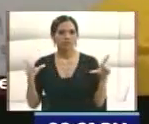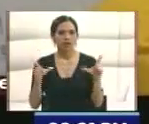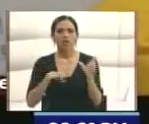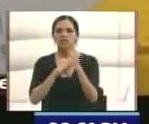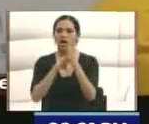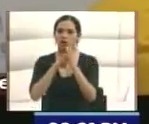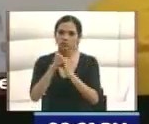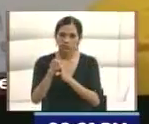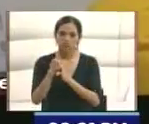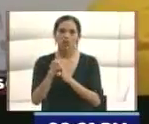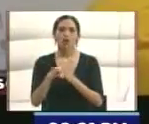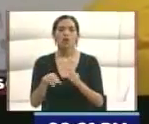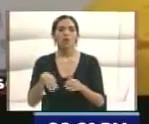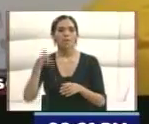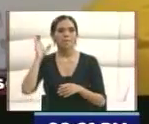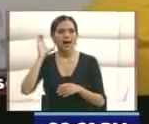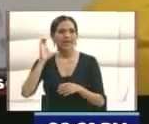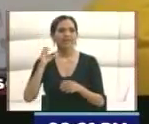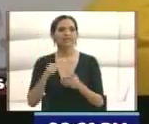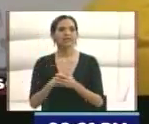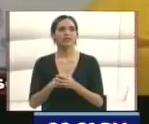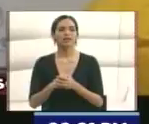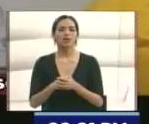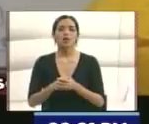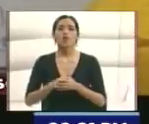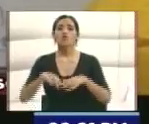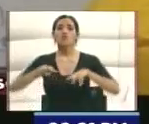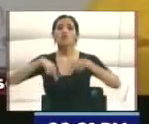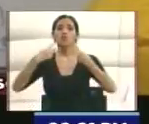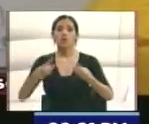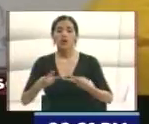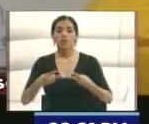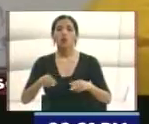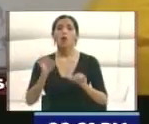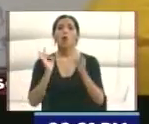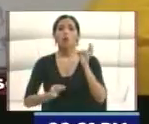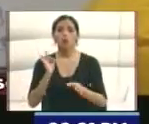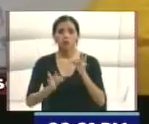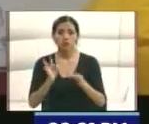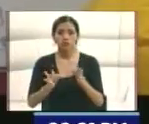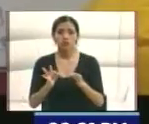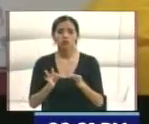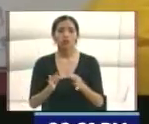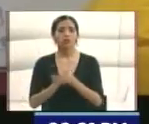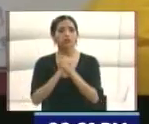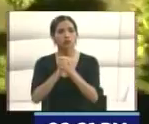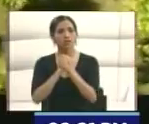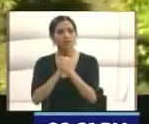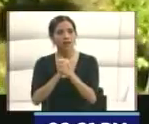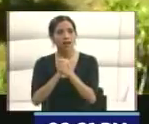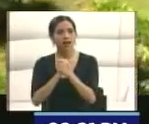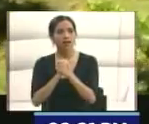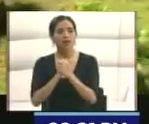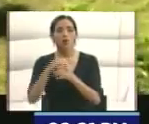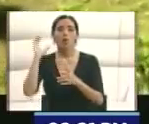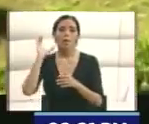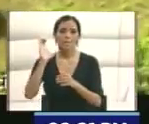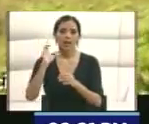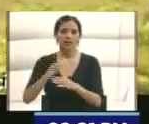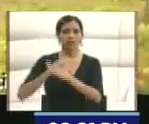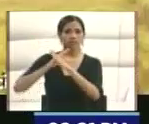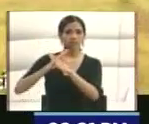un país moderno pero también un país justo un país solidario un país antiimperalista